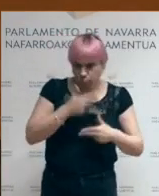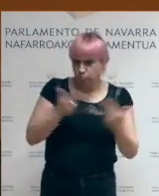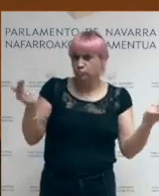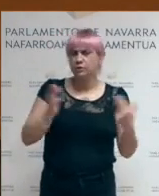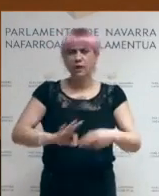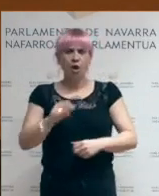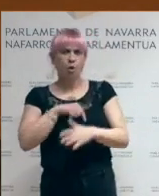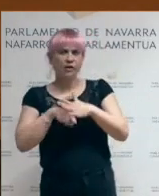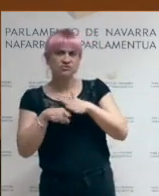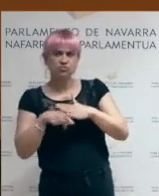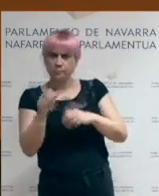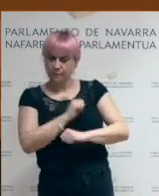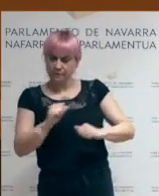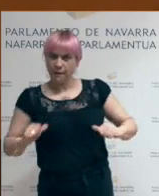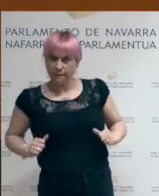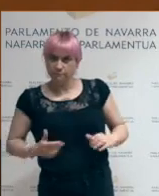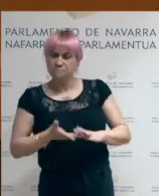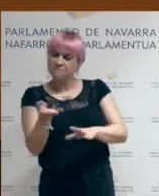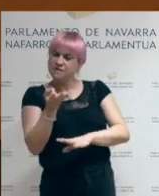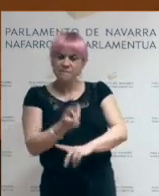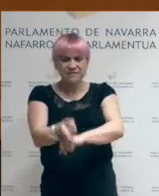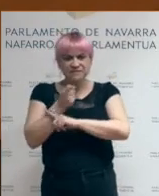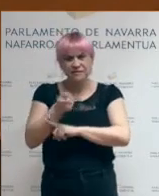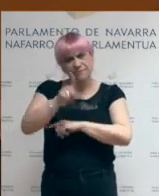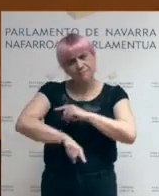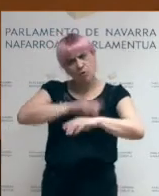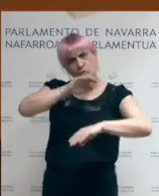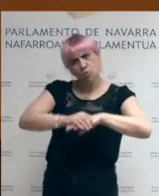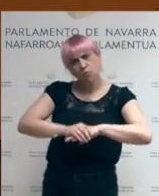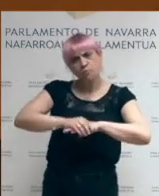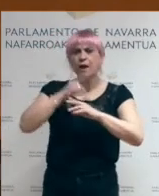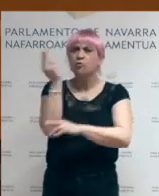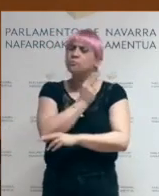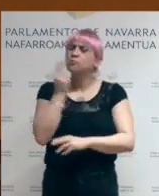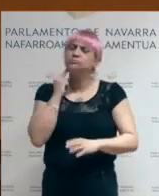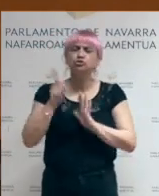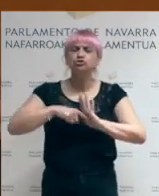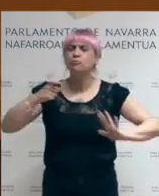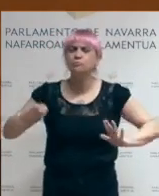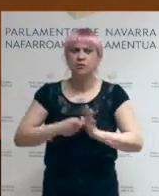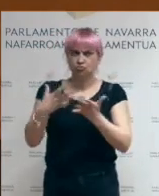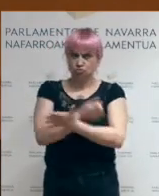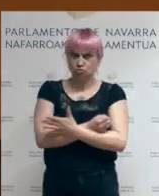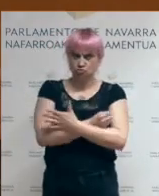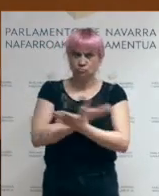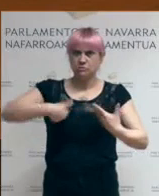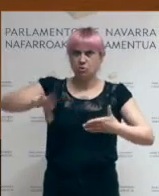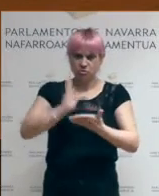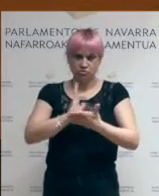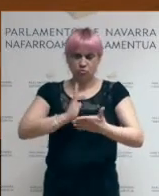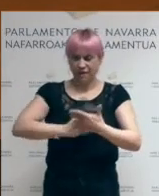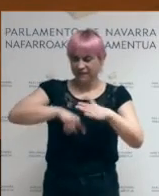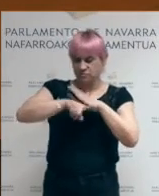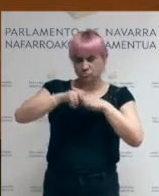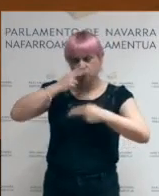gestión privada, a la que se le debe exigir que cumpla absolutamente con todos los compromisos exigidos a la escuela de gestión pública,